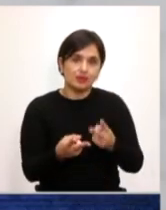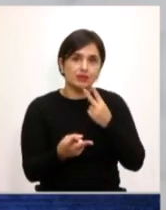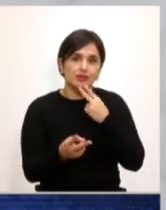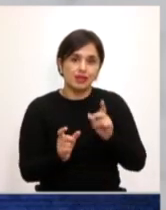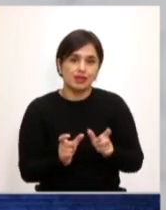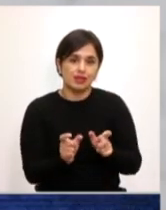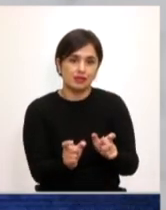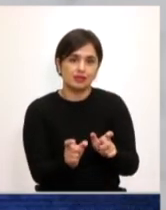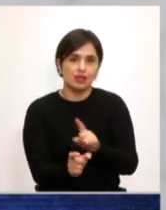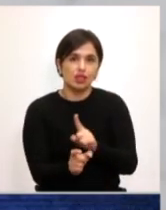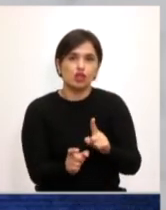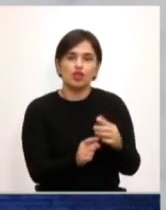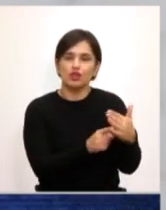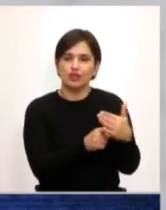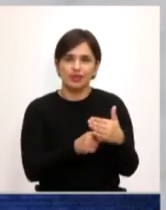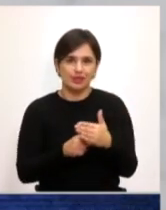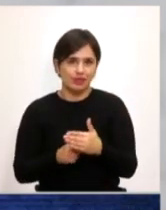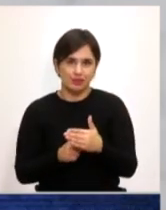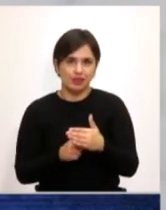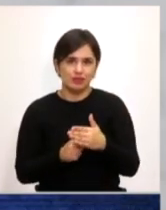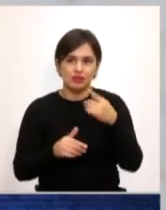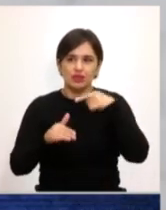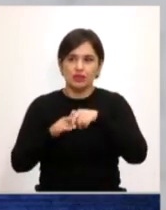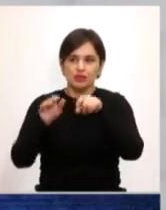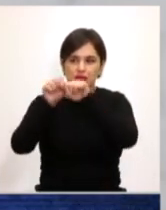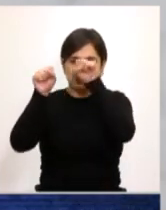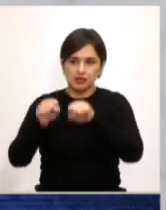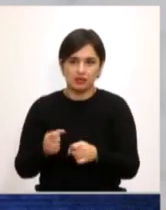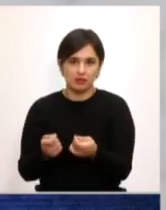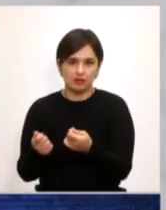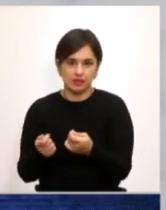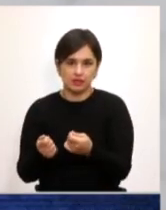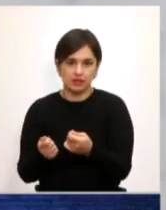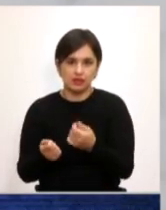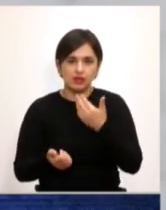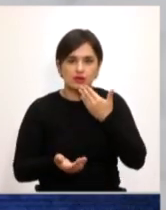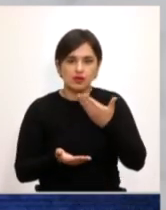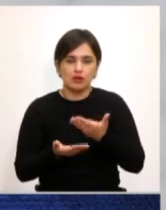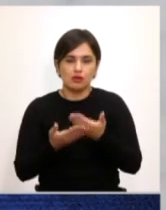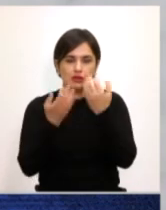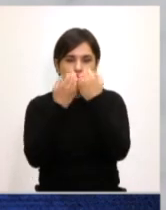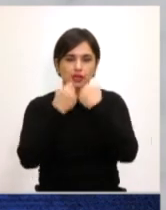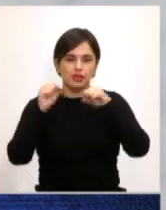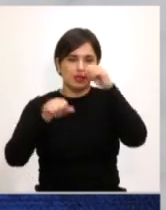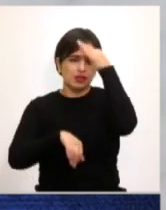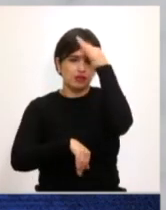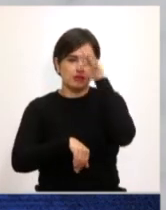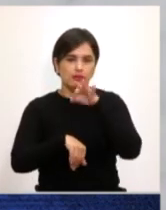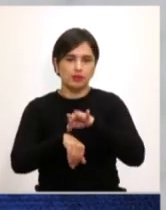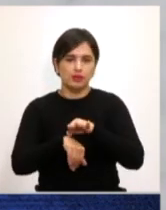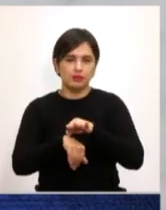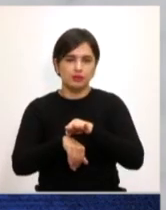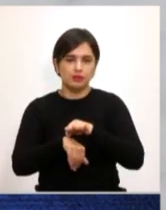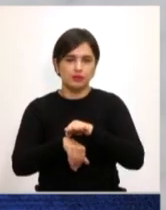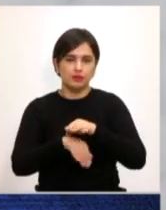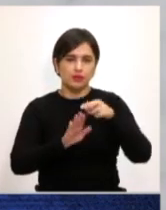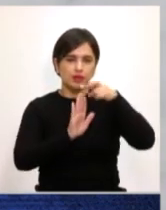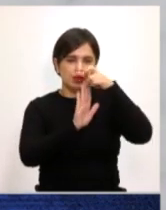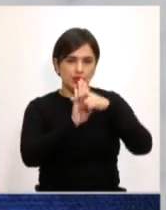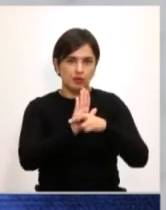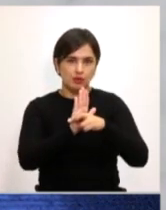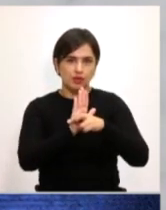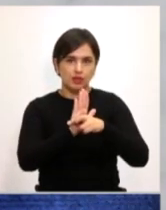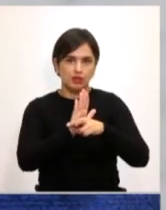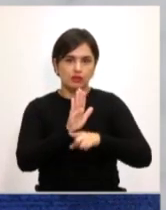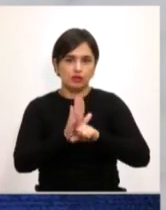no sufran discriminaciones en el sistema financiero una vez que hayan superado su enfermedad. El proyecto, que emocionado